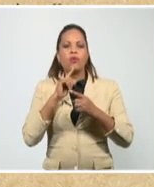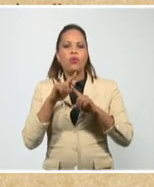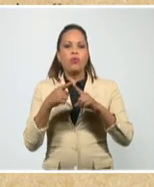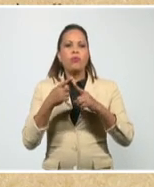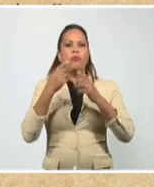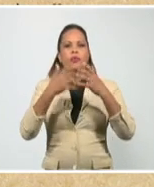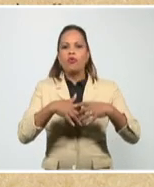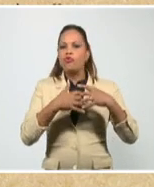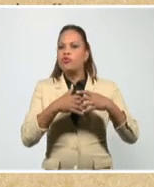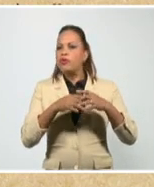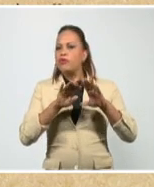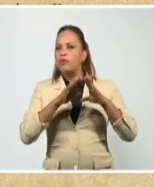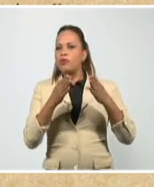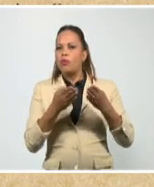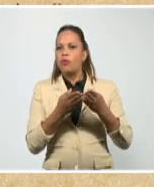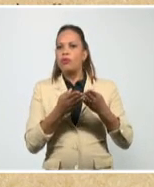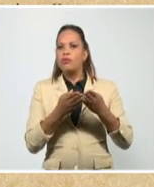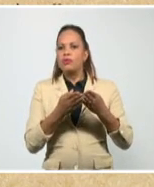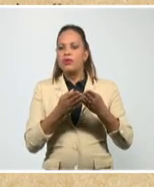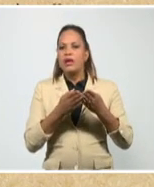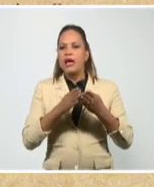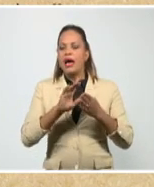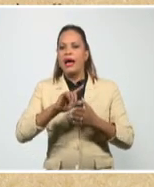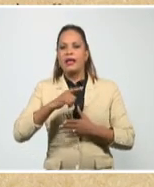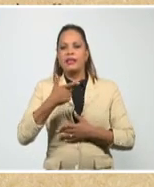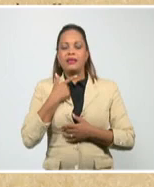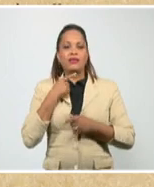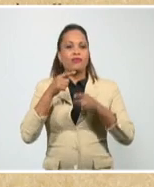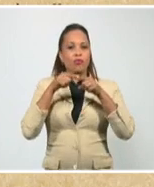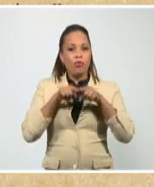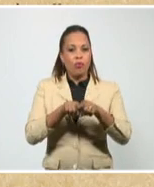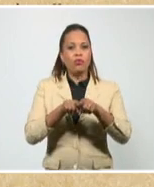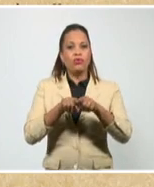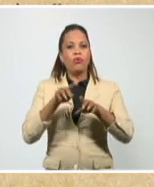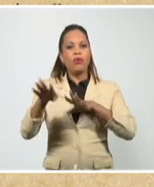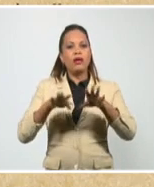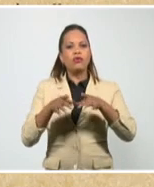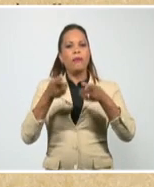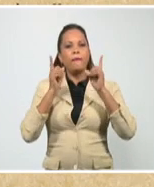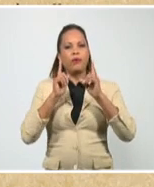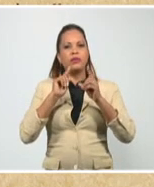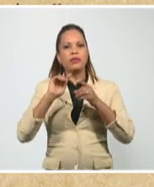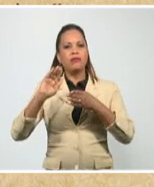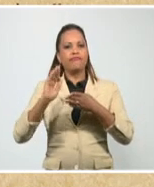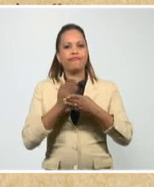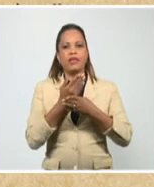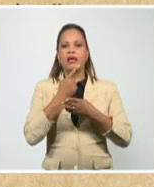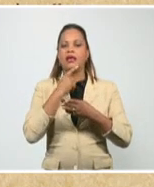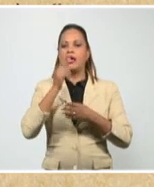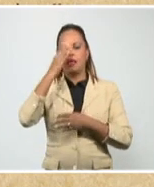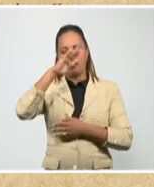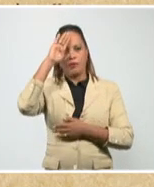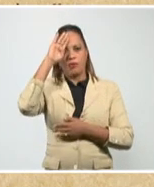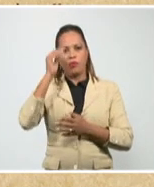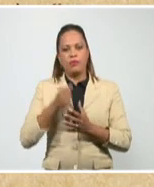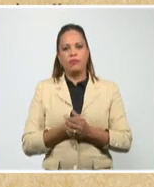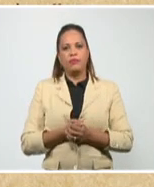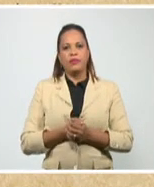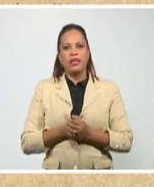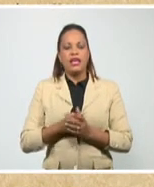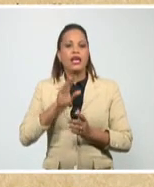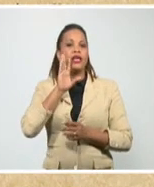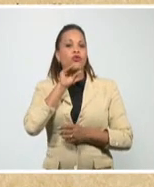en un marco artístico. Al mismo tiempo, fue una acción política radical en Cuba. El susurro de